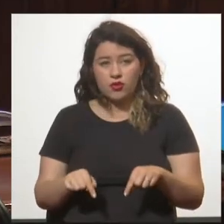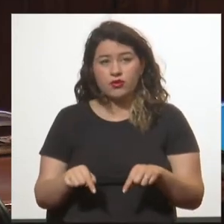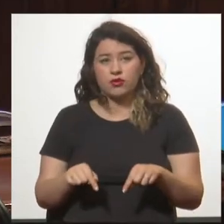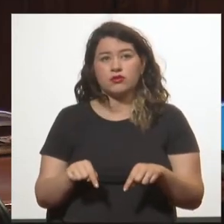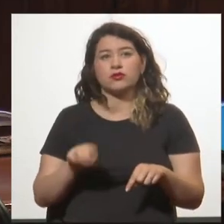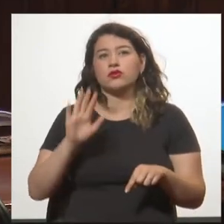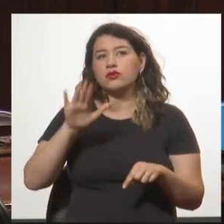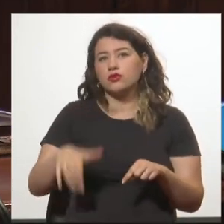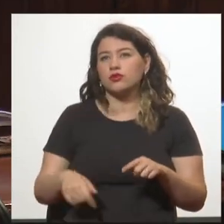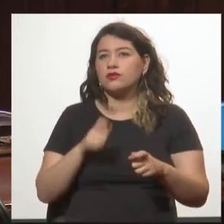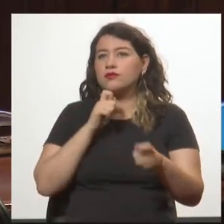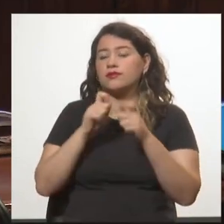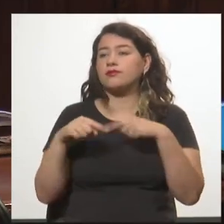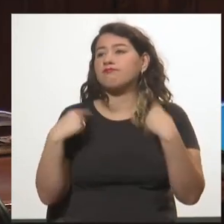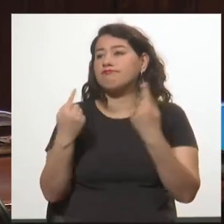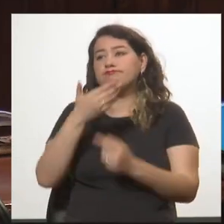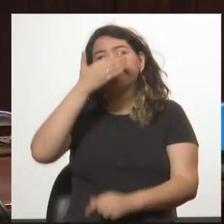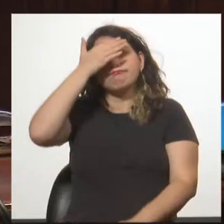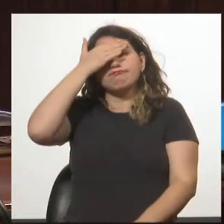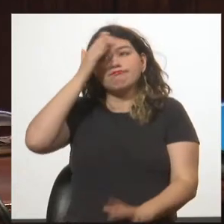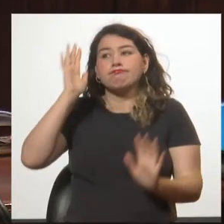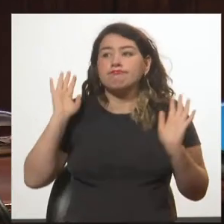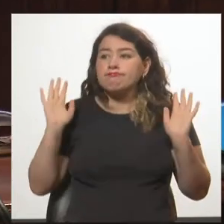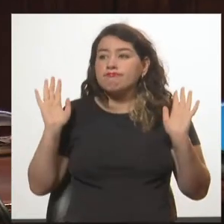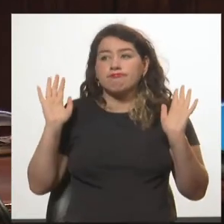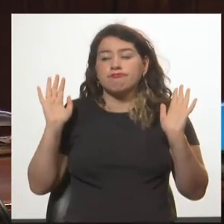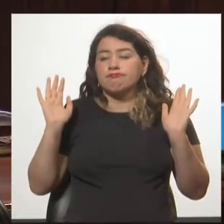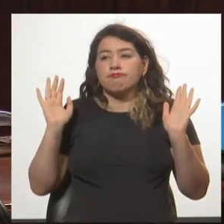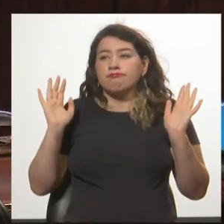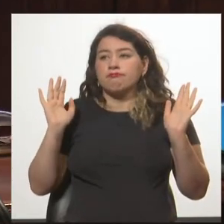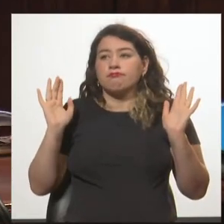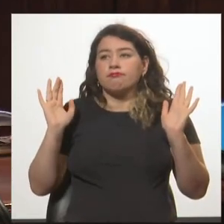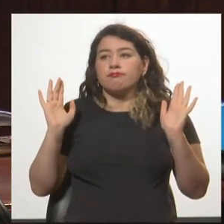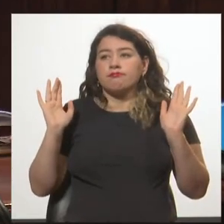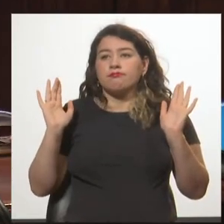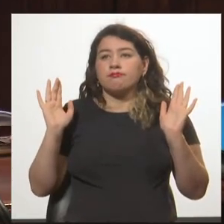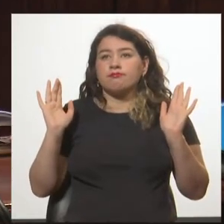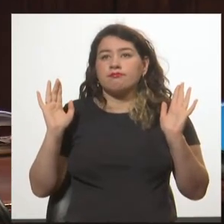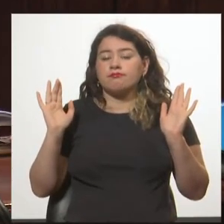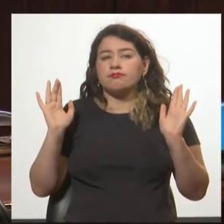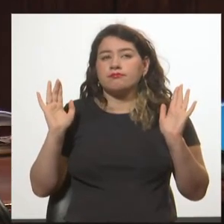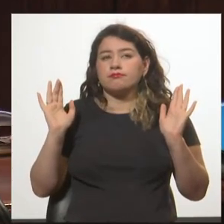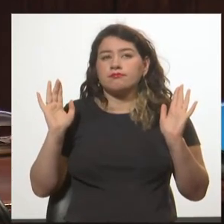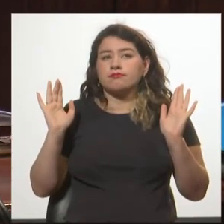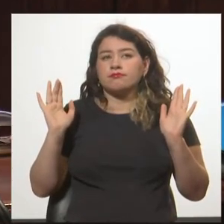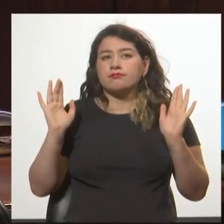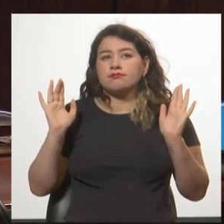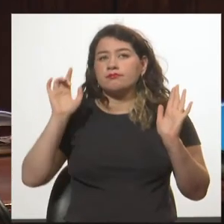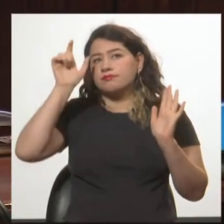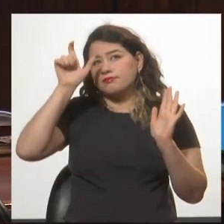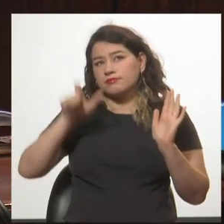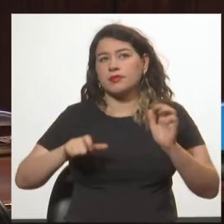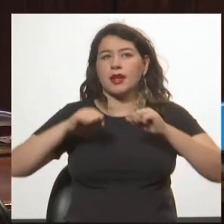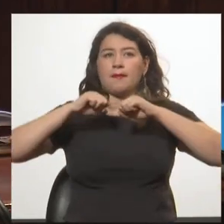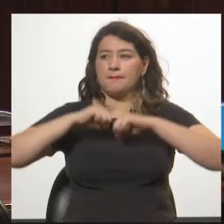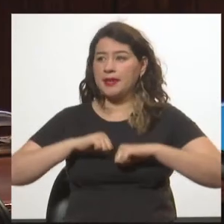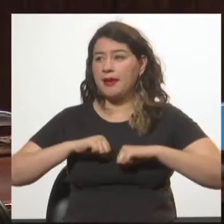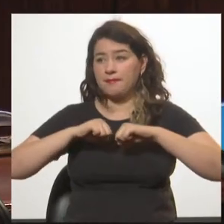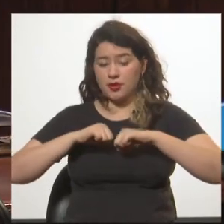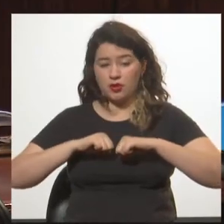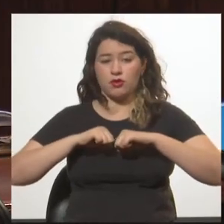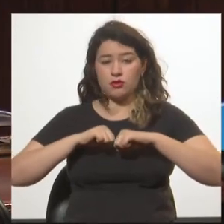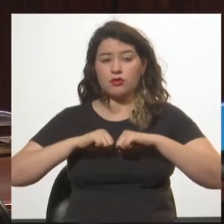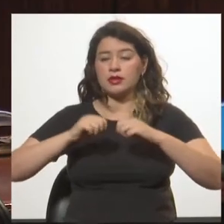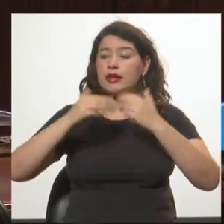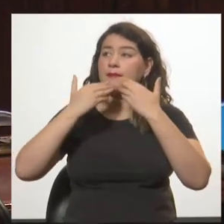fue una interpretación a ciegas una interpelación en la que el miembro interpelante en este senado